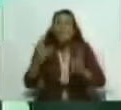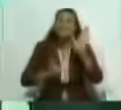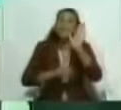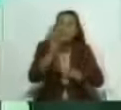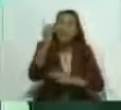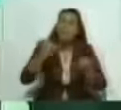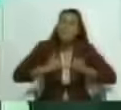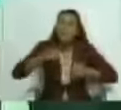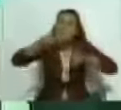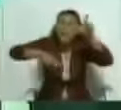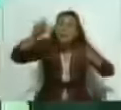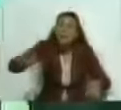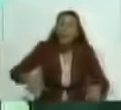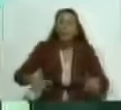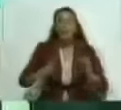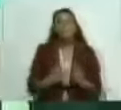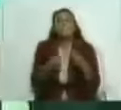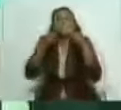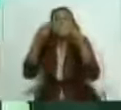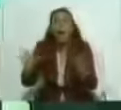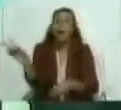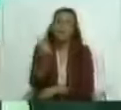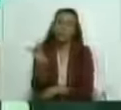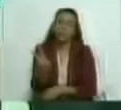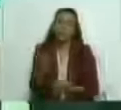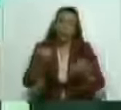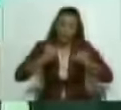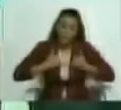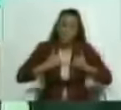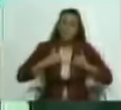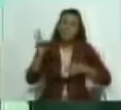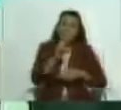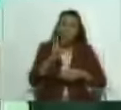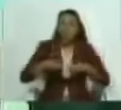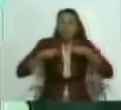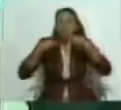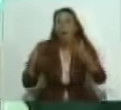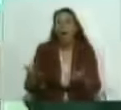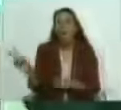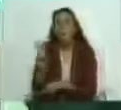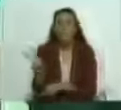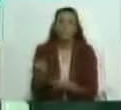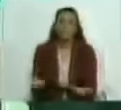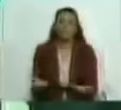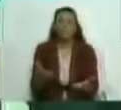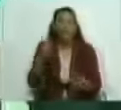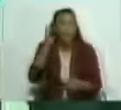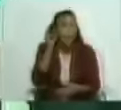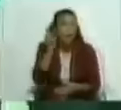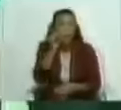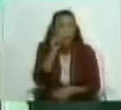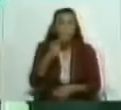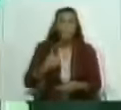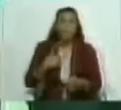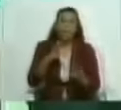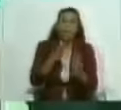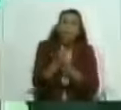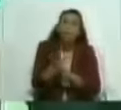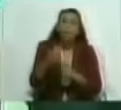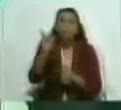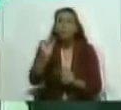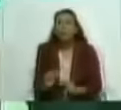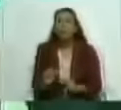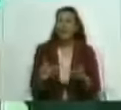desarrollado por venezolanos para Venezuela. Es poner acento en el hombre y la mujer y que no siga siendo la cifra